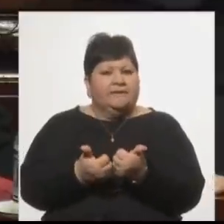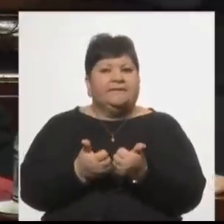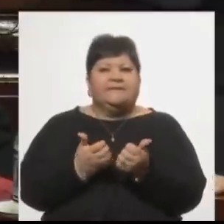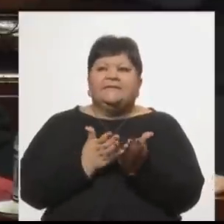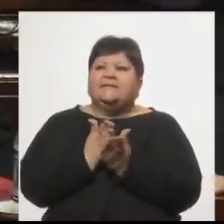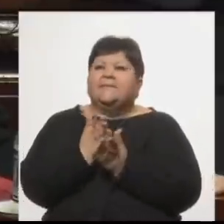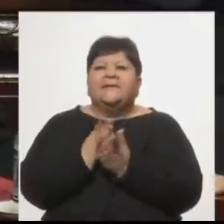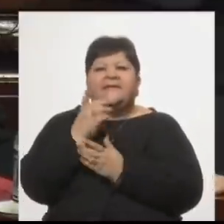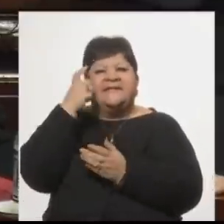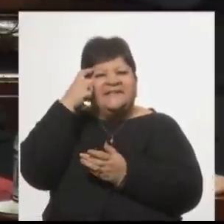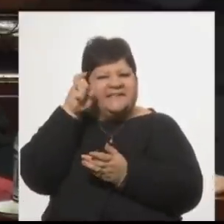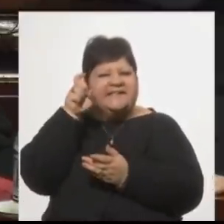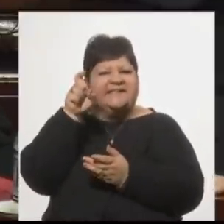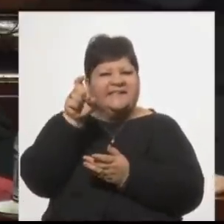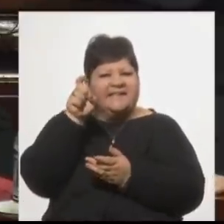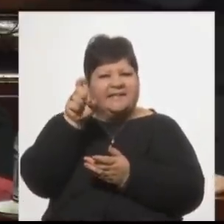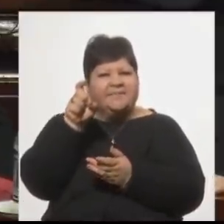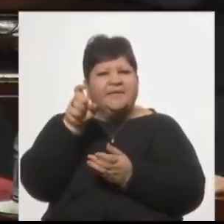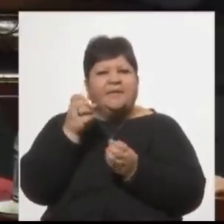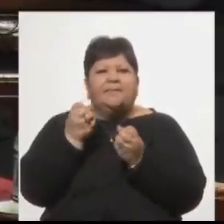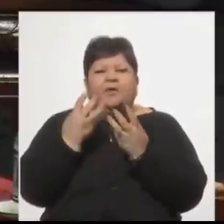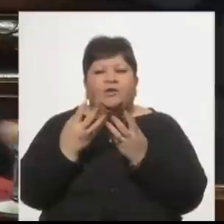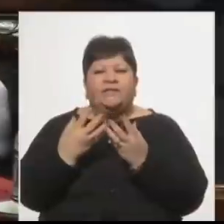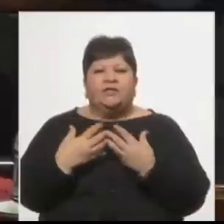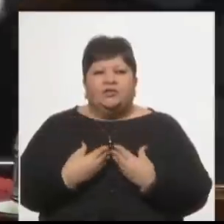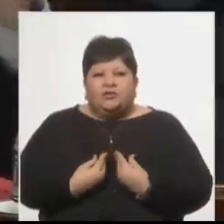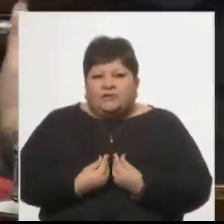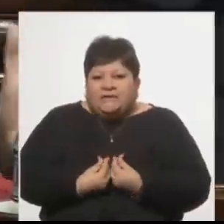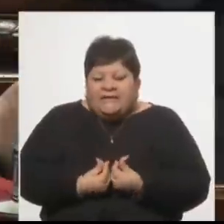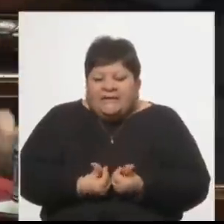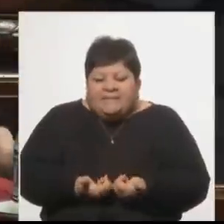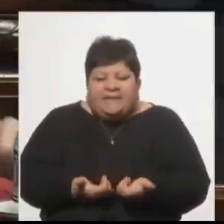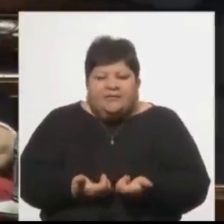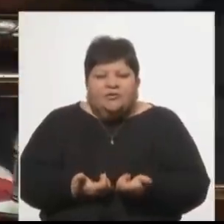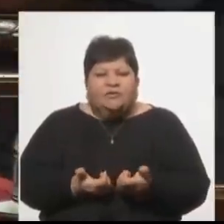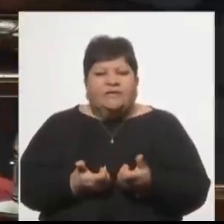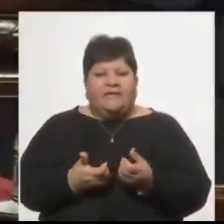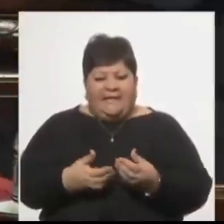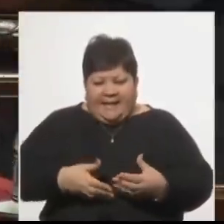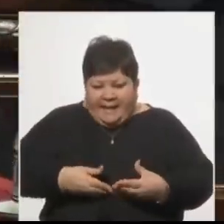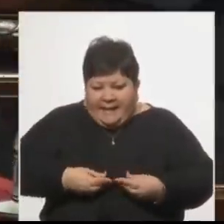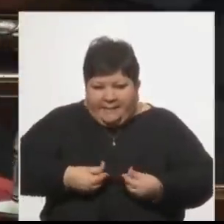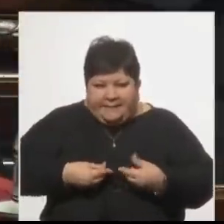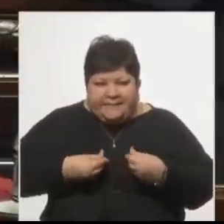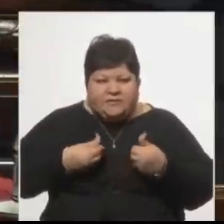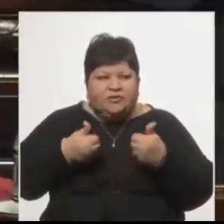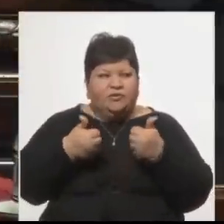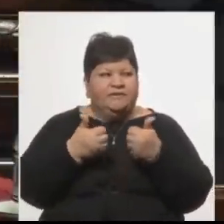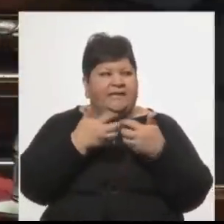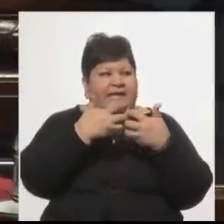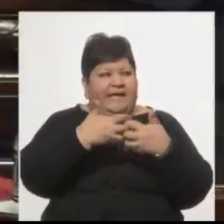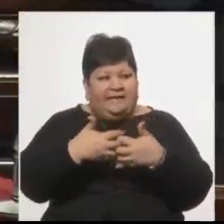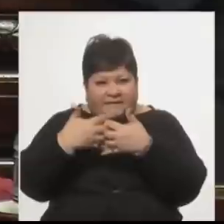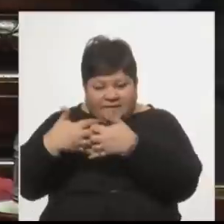ideas. Porque si los sentimientos y las pasiones articulan la lealtad a lo largo